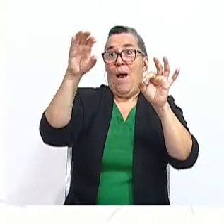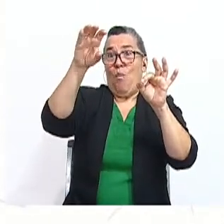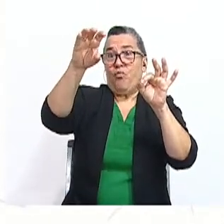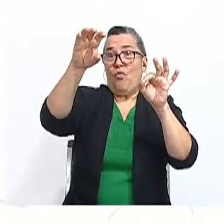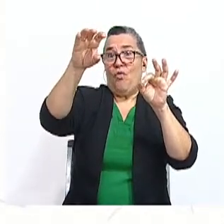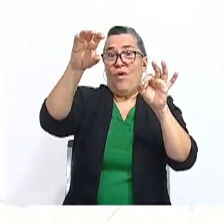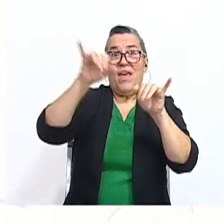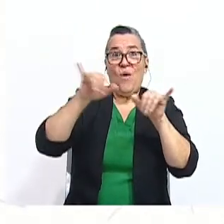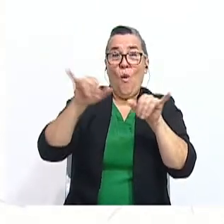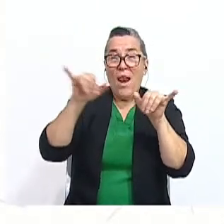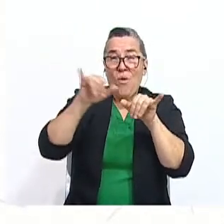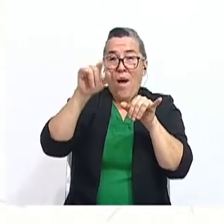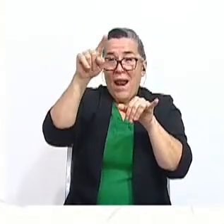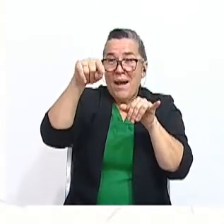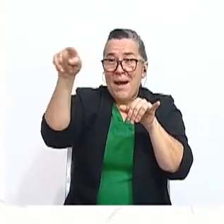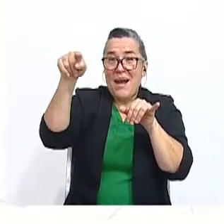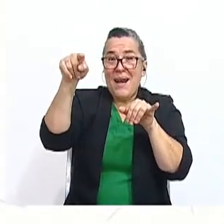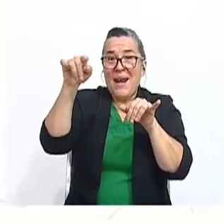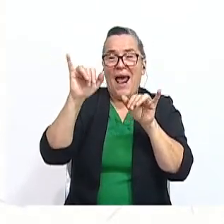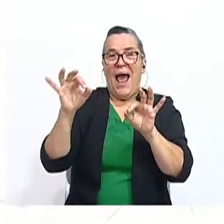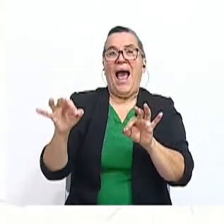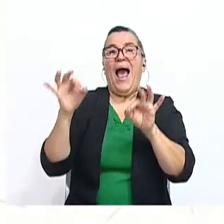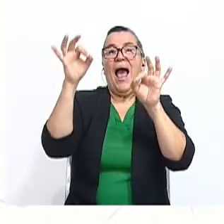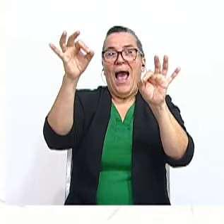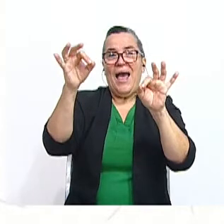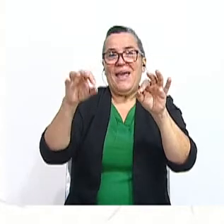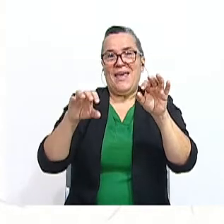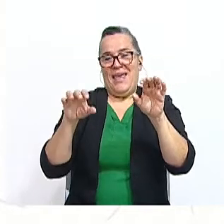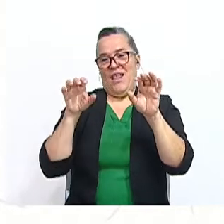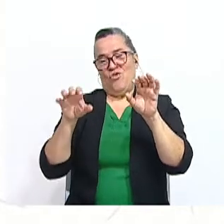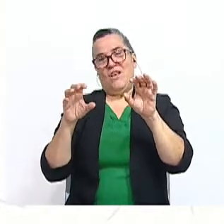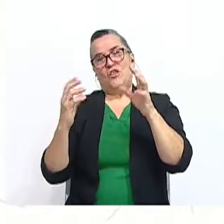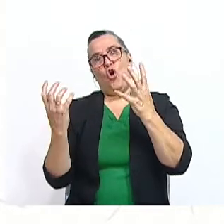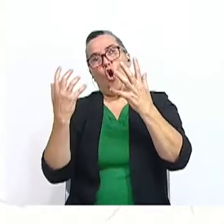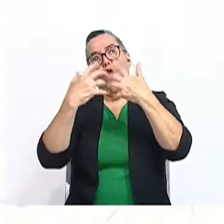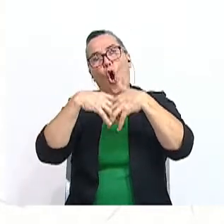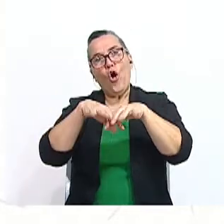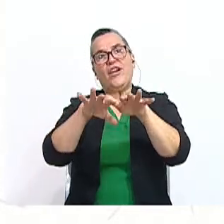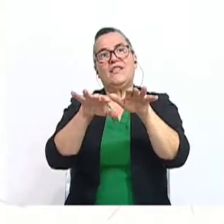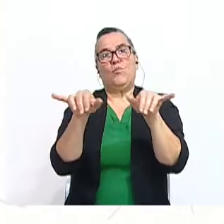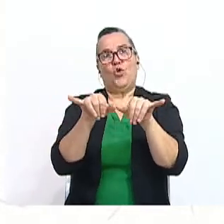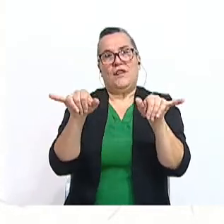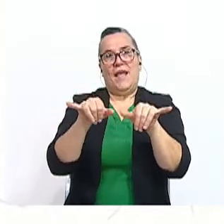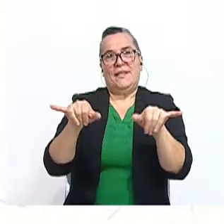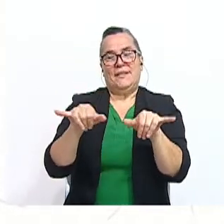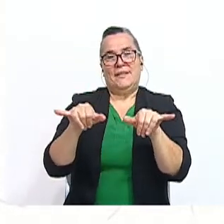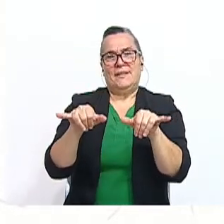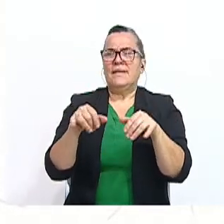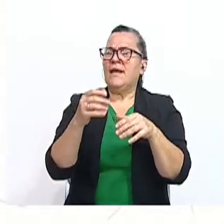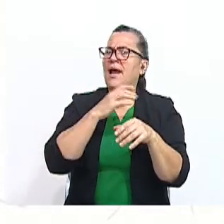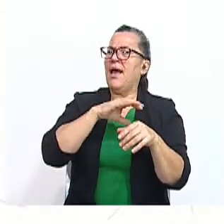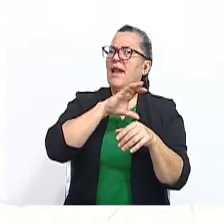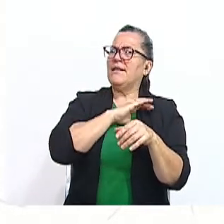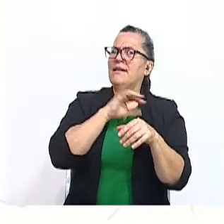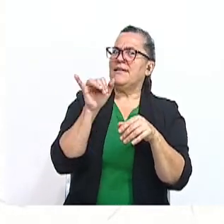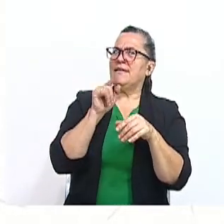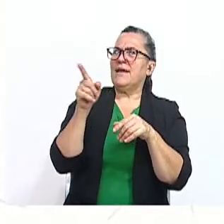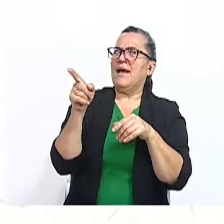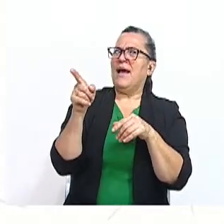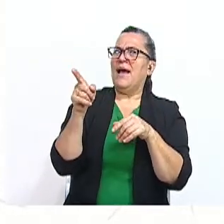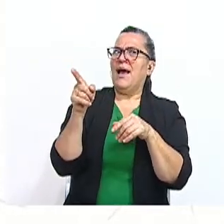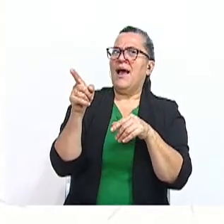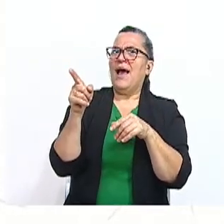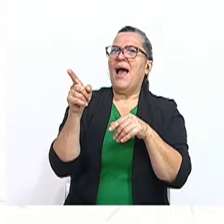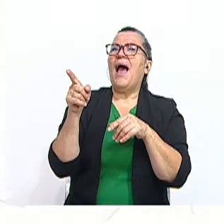que correspondían a la misma posición. De ahí el nombre, correspondientes. ¿Está bien? ¿Y cuál era la característica de estos ángulos?